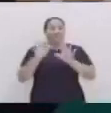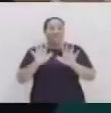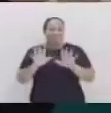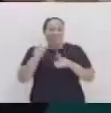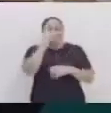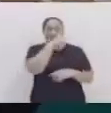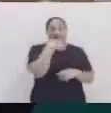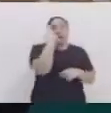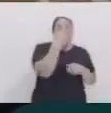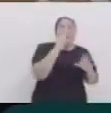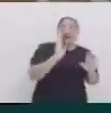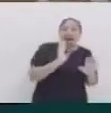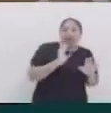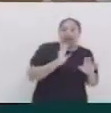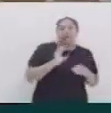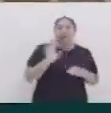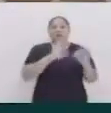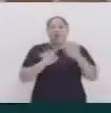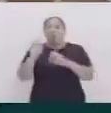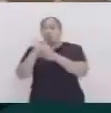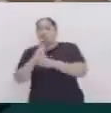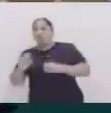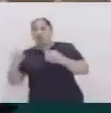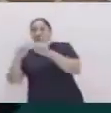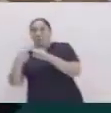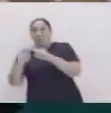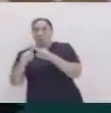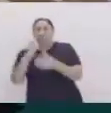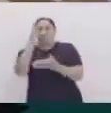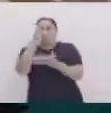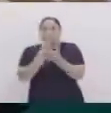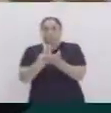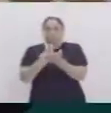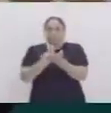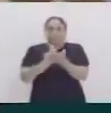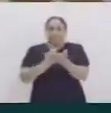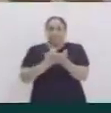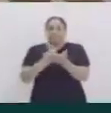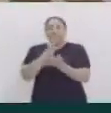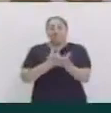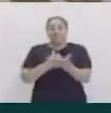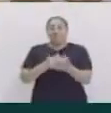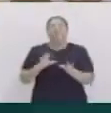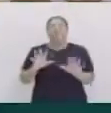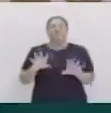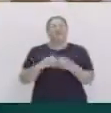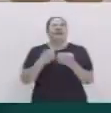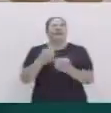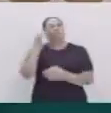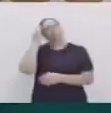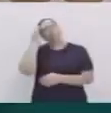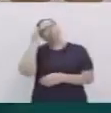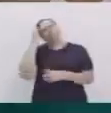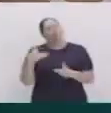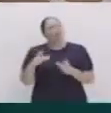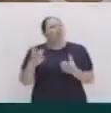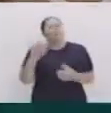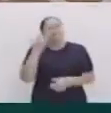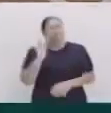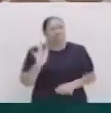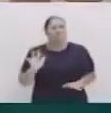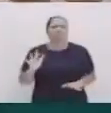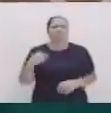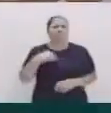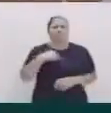de que sea escudo es 1 de 2, o sea, la mitad. Entonces, ¿cómo se calcula la probabilidad si lo queremos